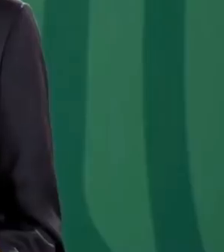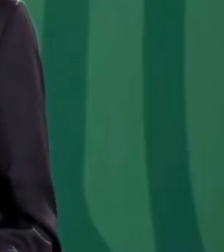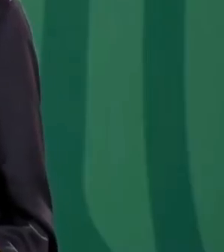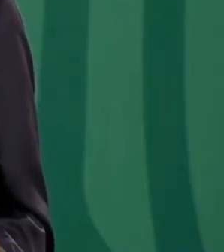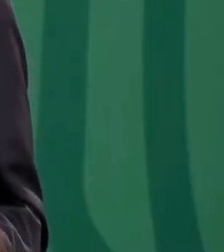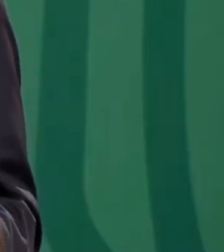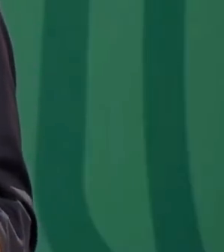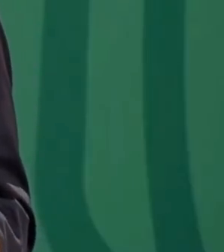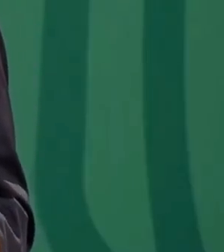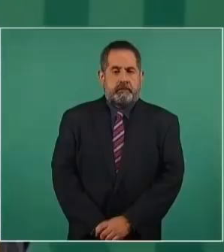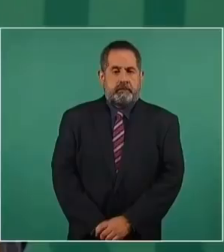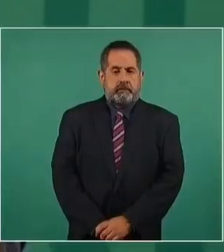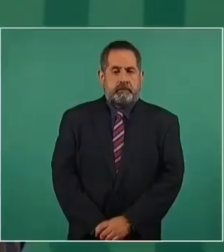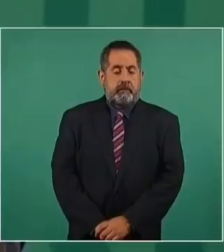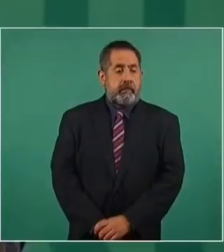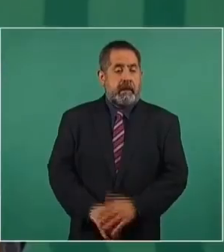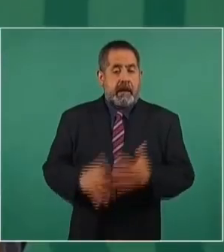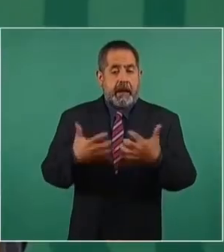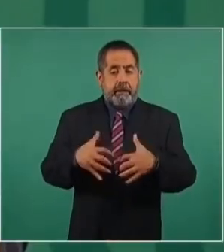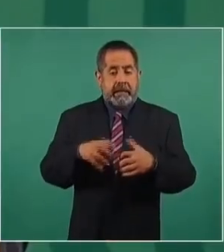de Sonora